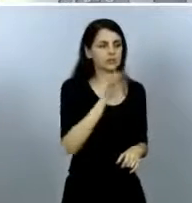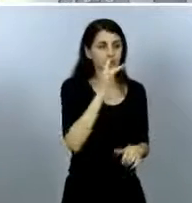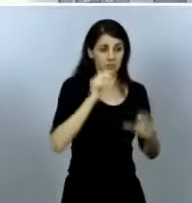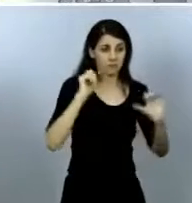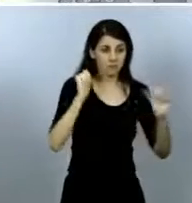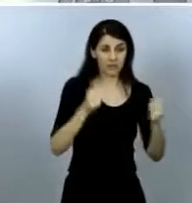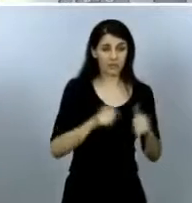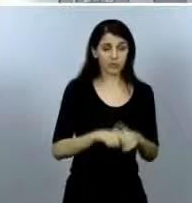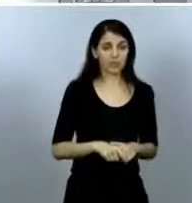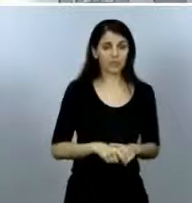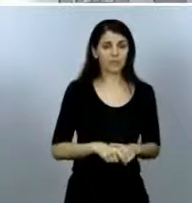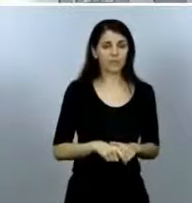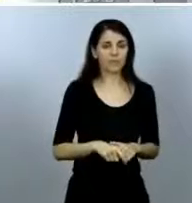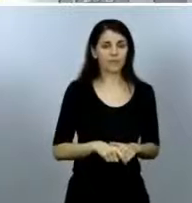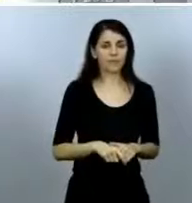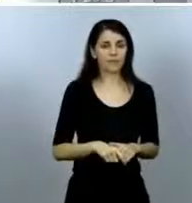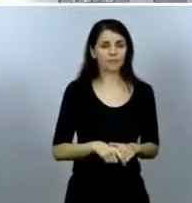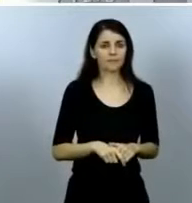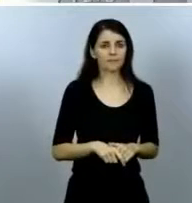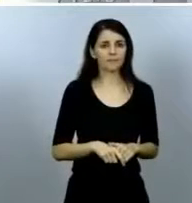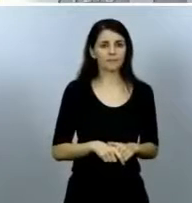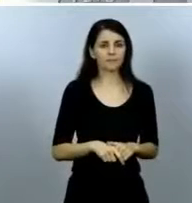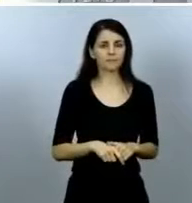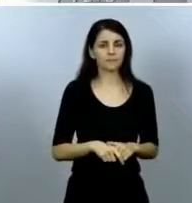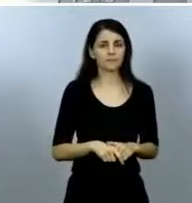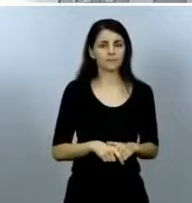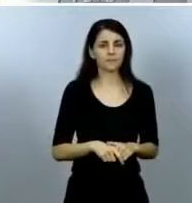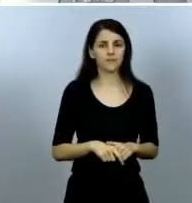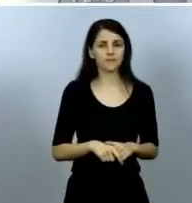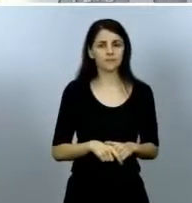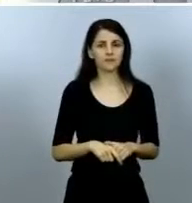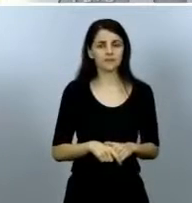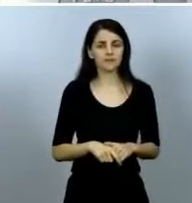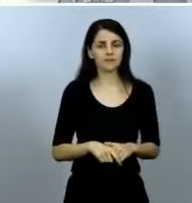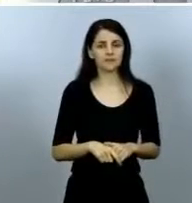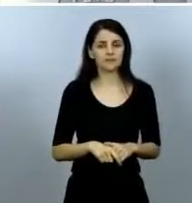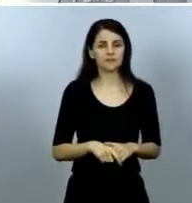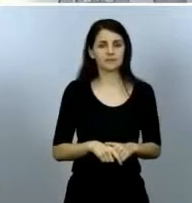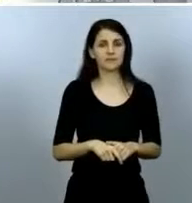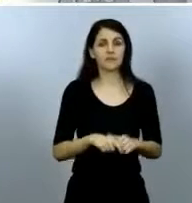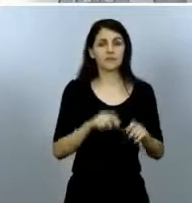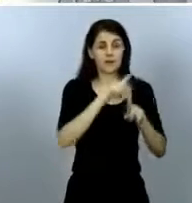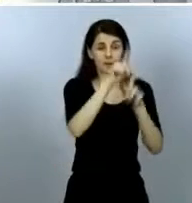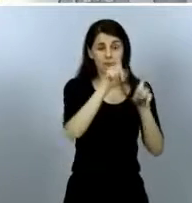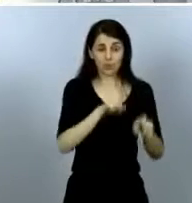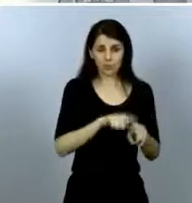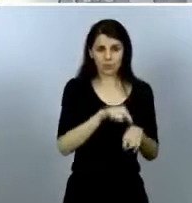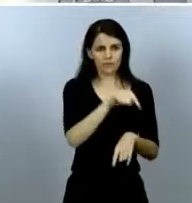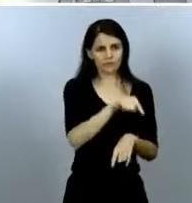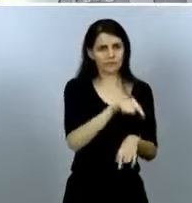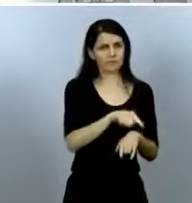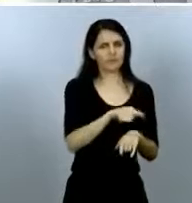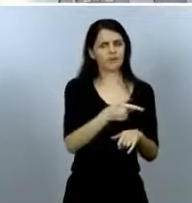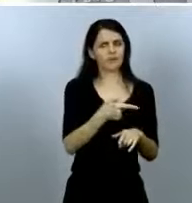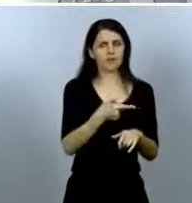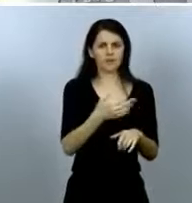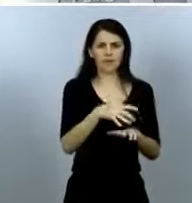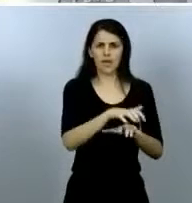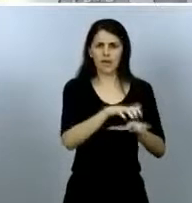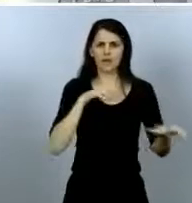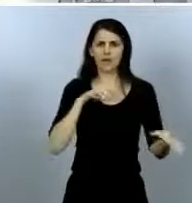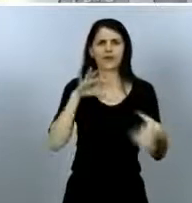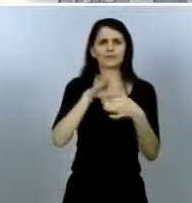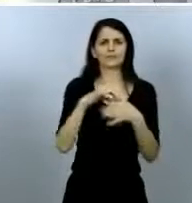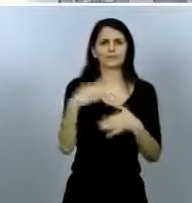son preguntas que en muchos casos doctor fernando simón tienen que ver con datos que había ofrecido el instituto nacional de estadística